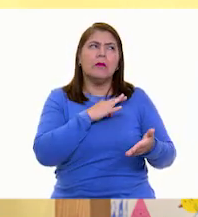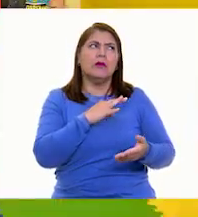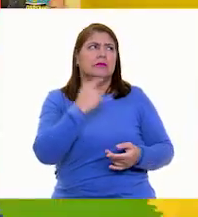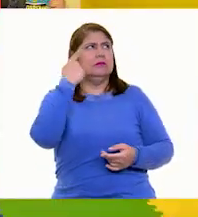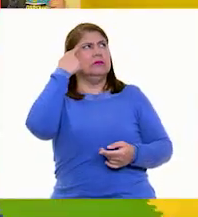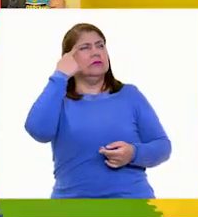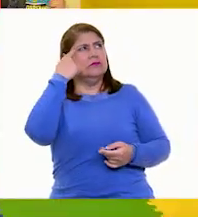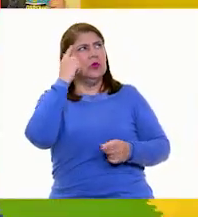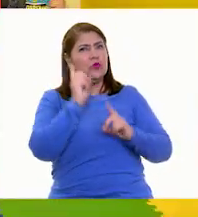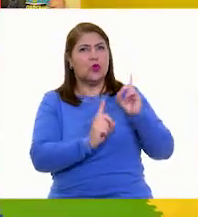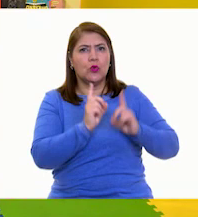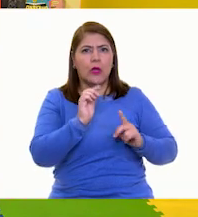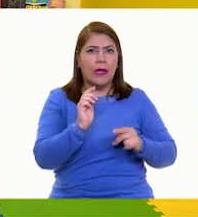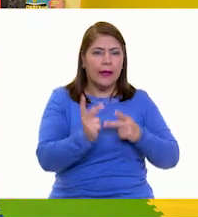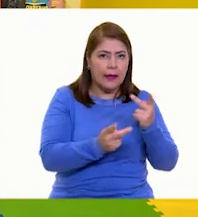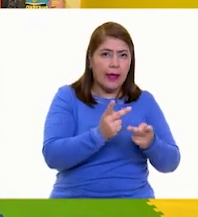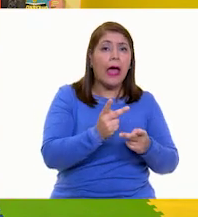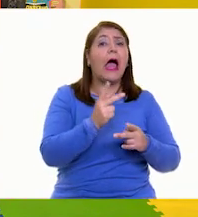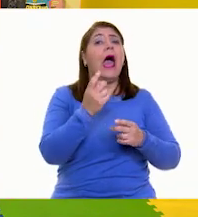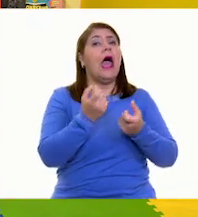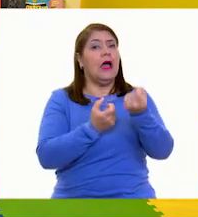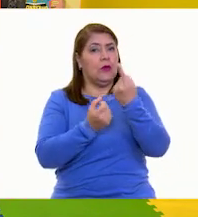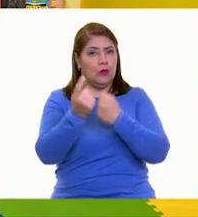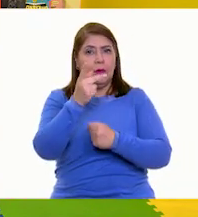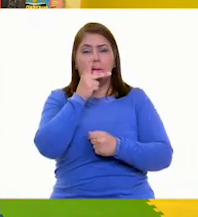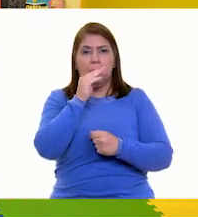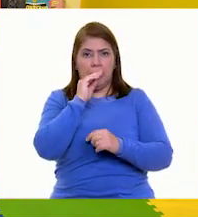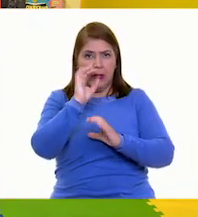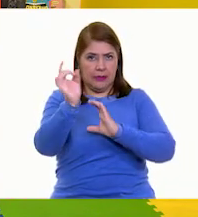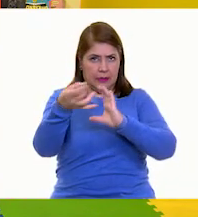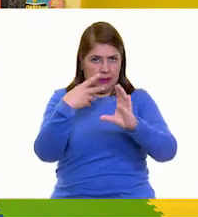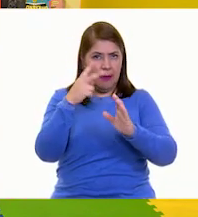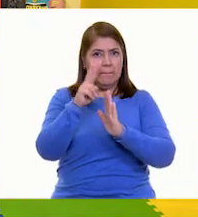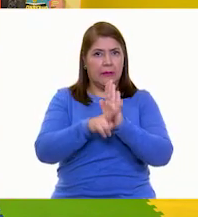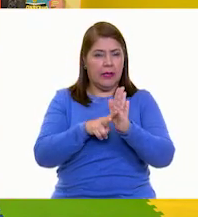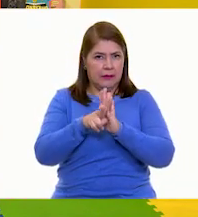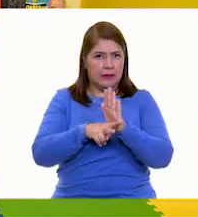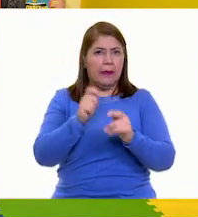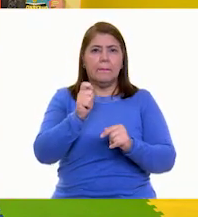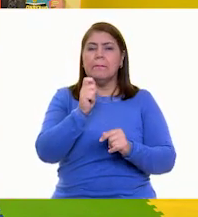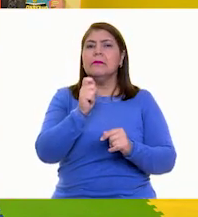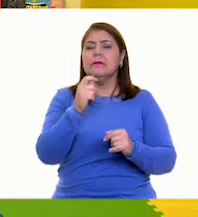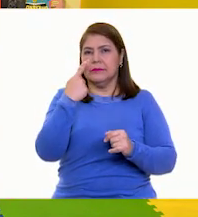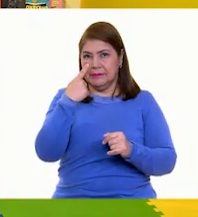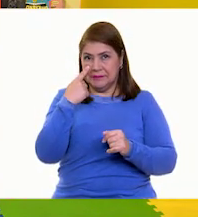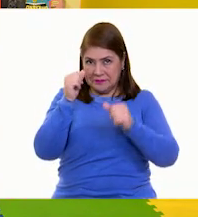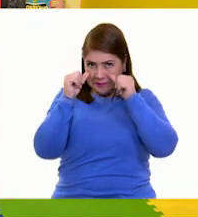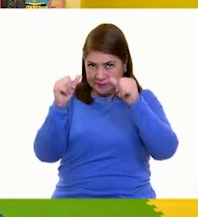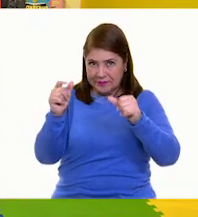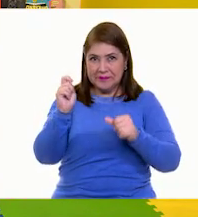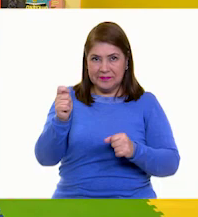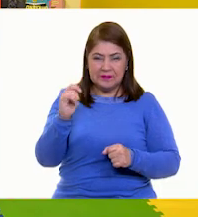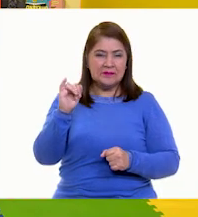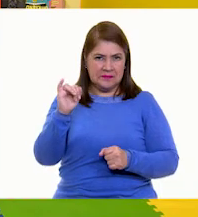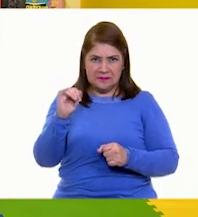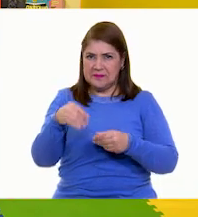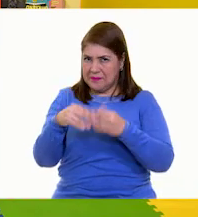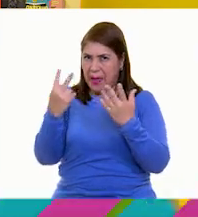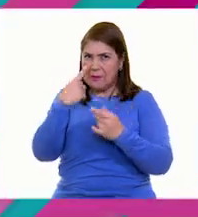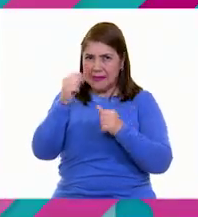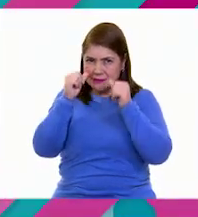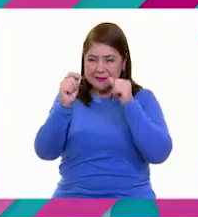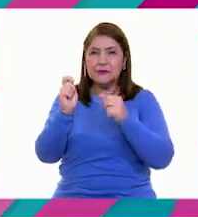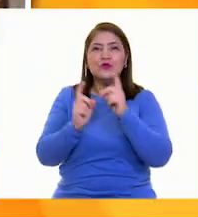interrogantes. Nos han enviado algunas de sus dudas en el siguiente video. ¿Qué te parece si las escuchamos? ¡Claro que sí! ¡Vamos a